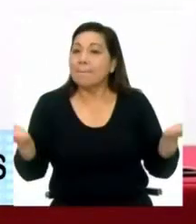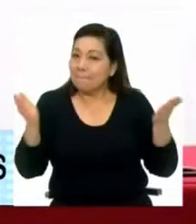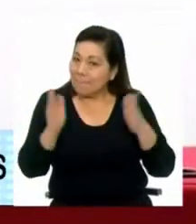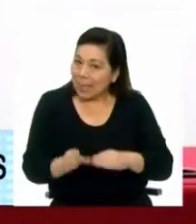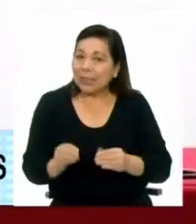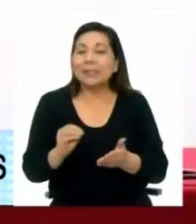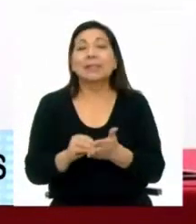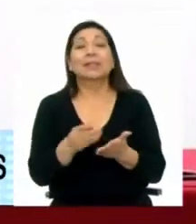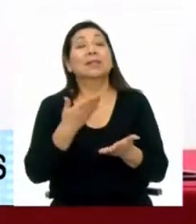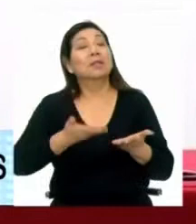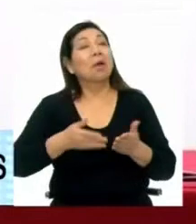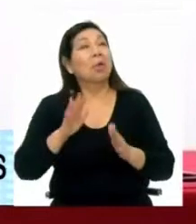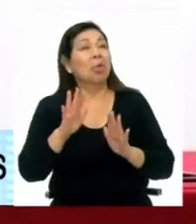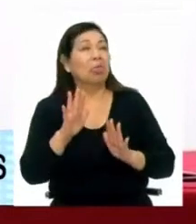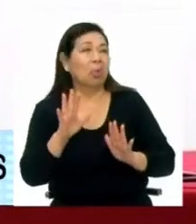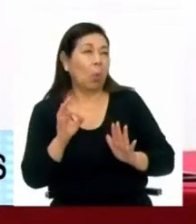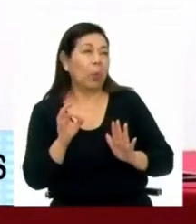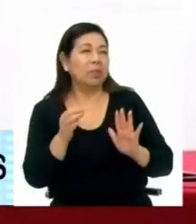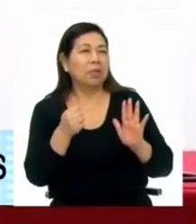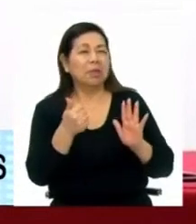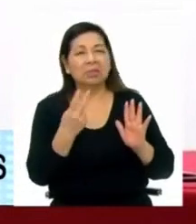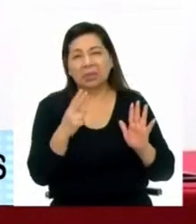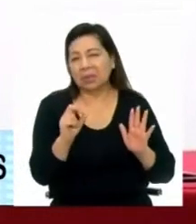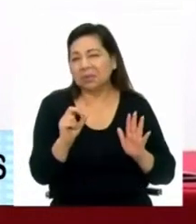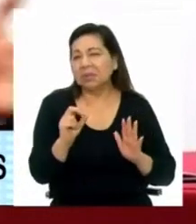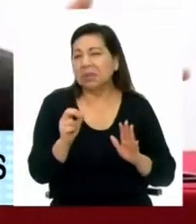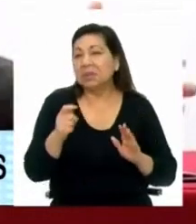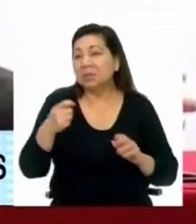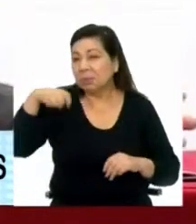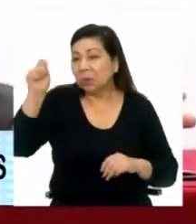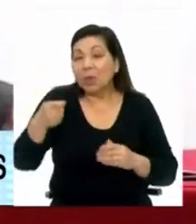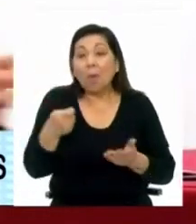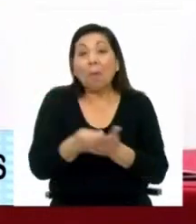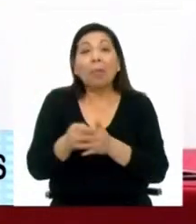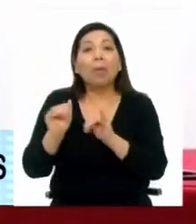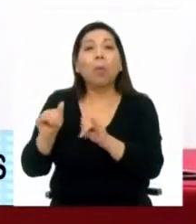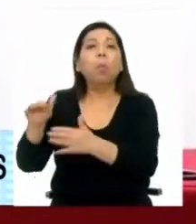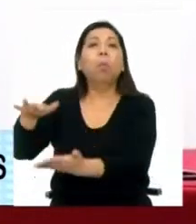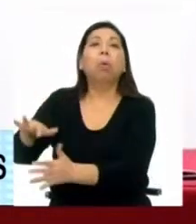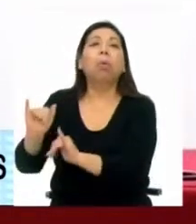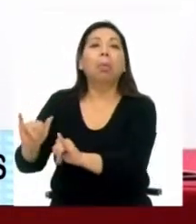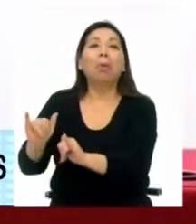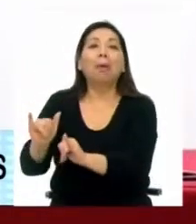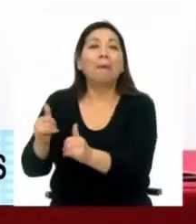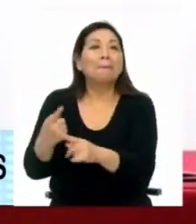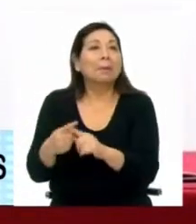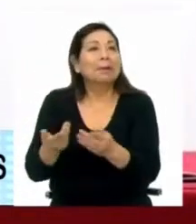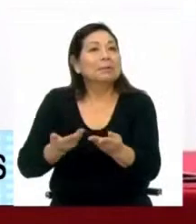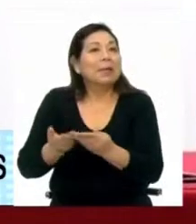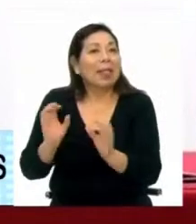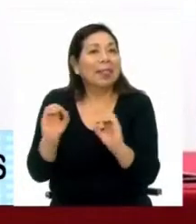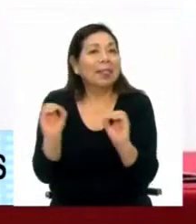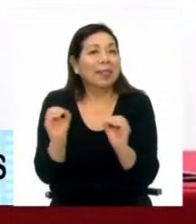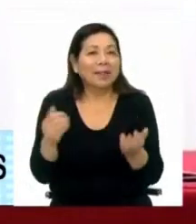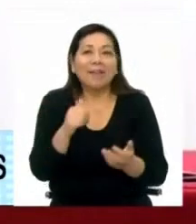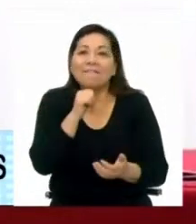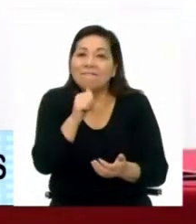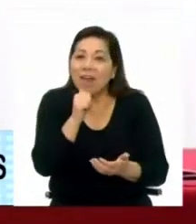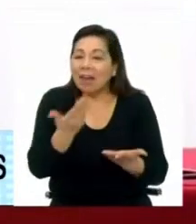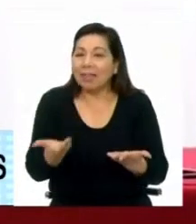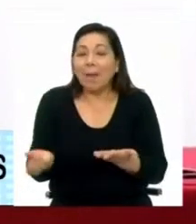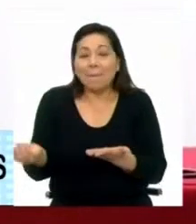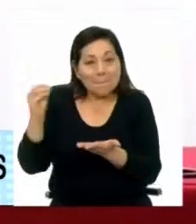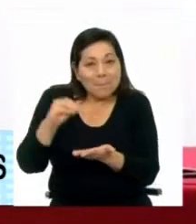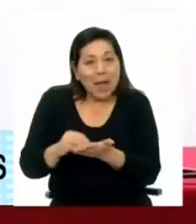tenemos una obra que está al 50, 60, 70% y todo ese dinero está ahí, digamos, sin prestar servicios, cuando lo que hace falta es